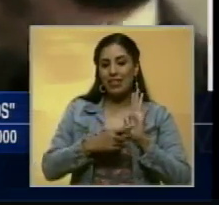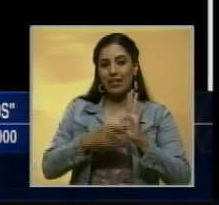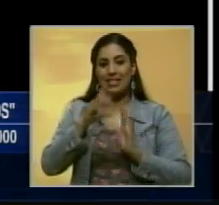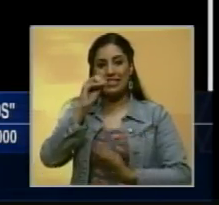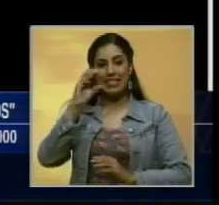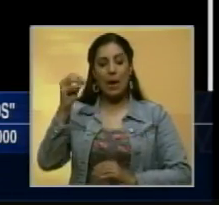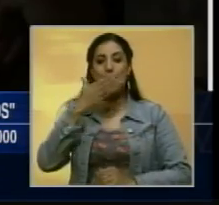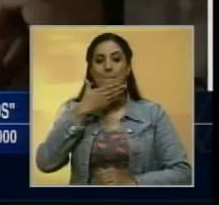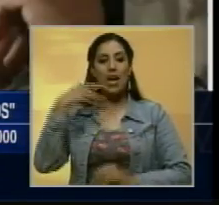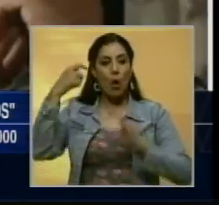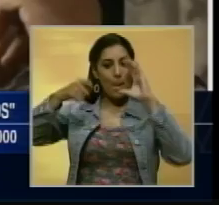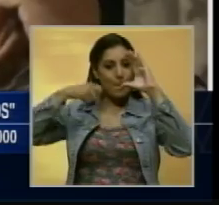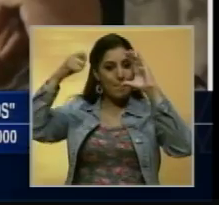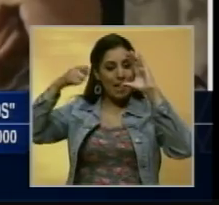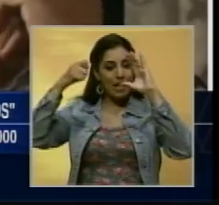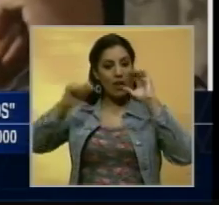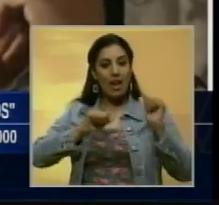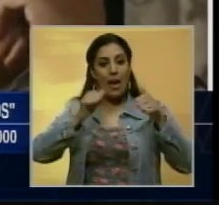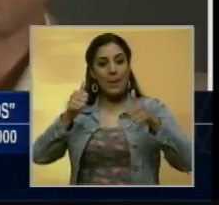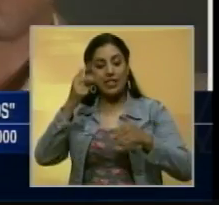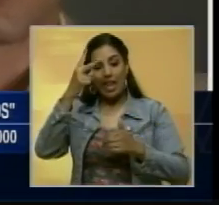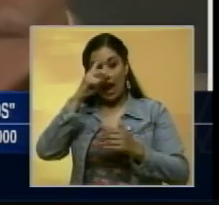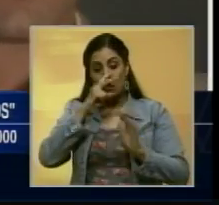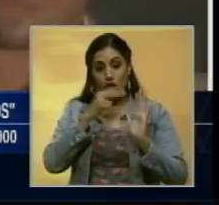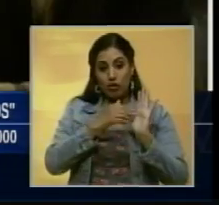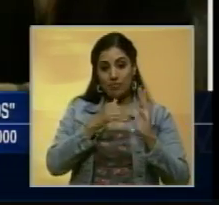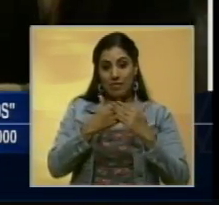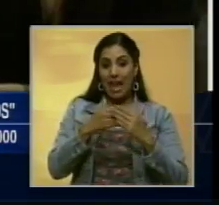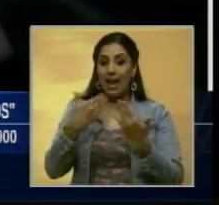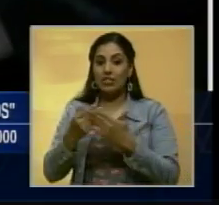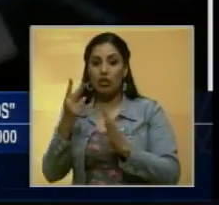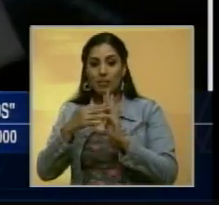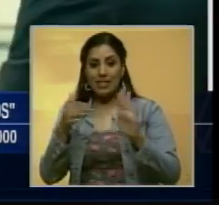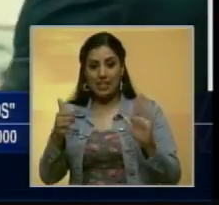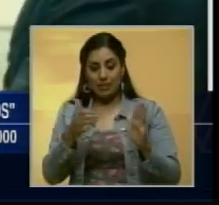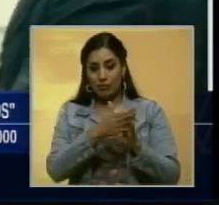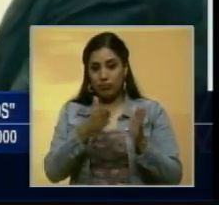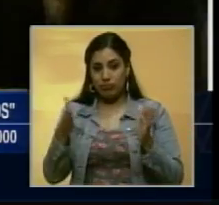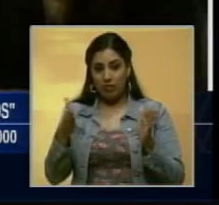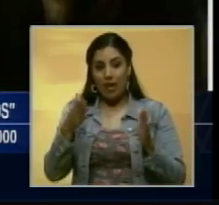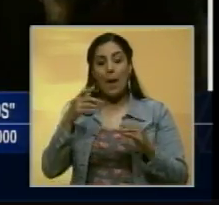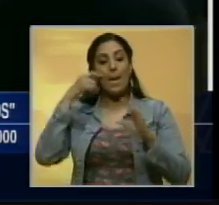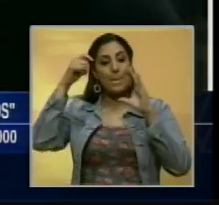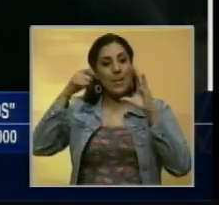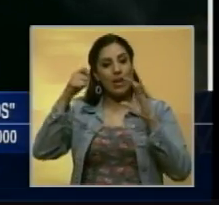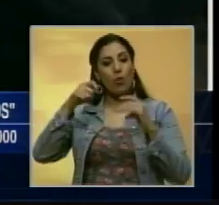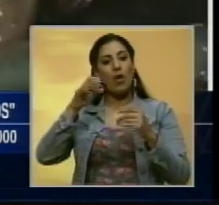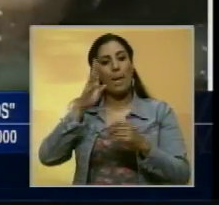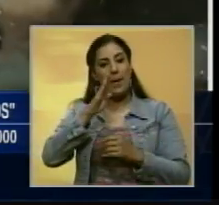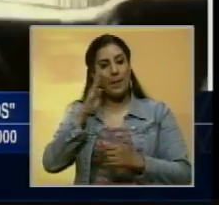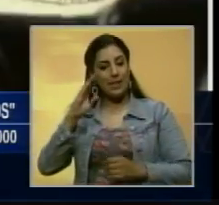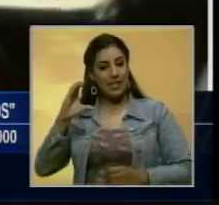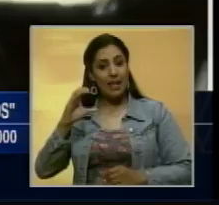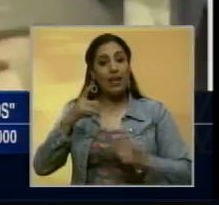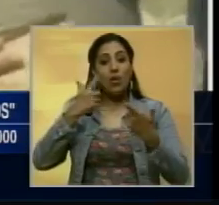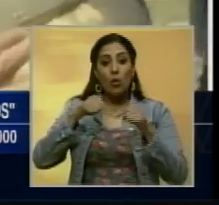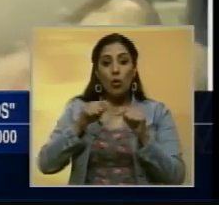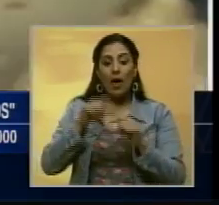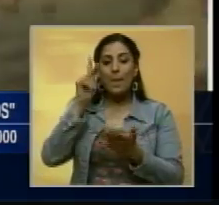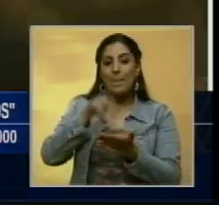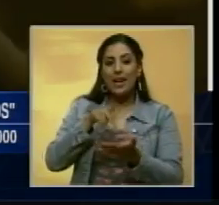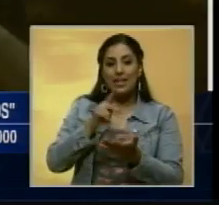100 de las mejores películas estrenadas desde el año 2000, según reveló una encuesta realizada por la BBC, en la cual